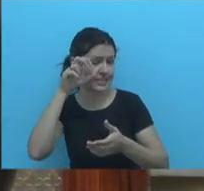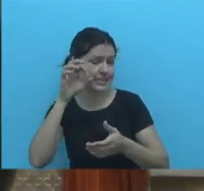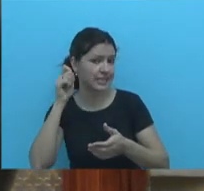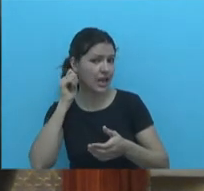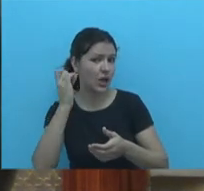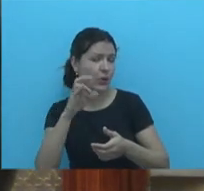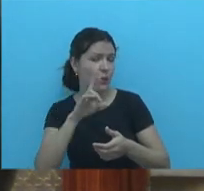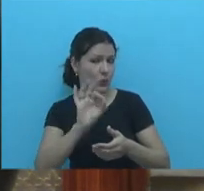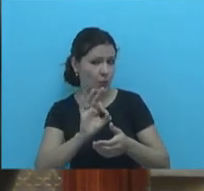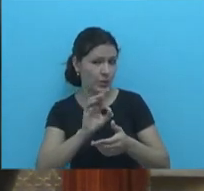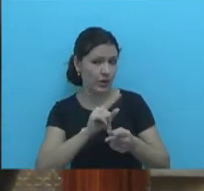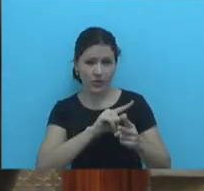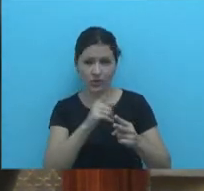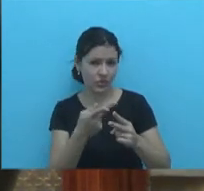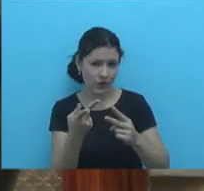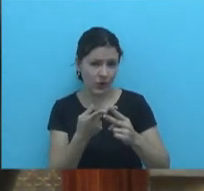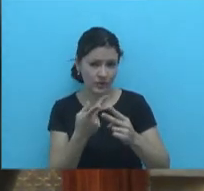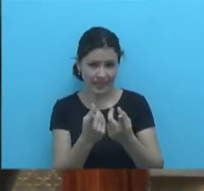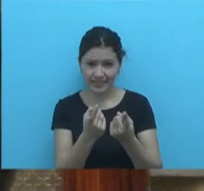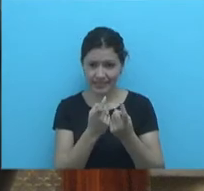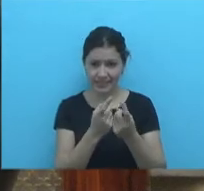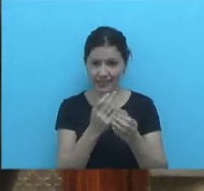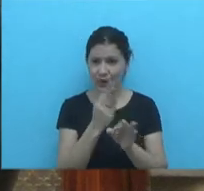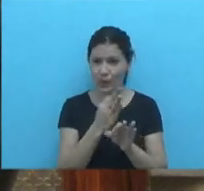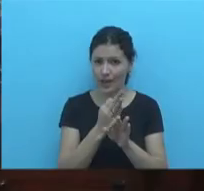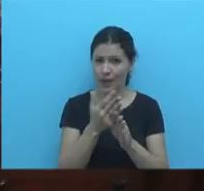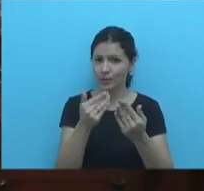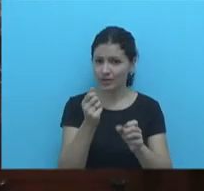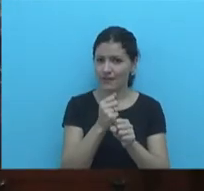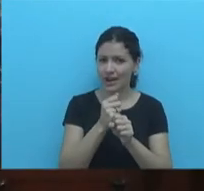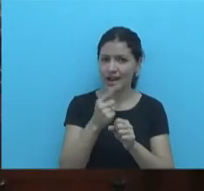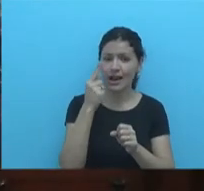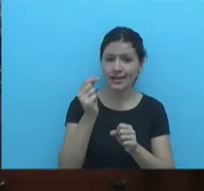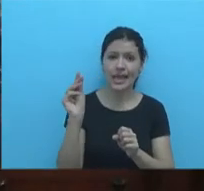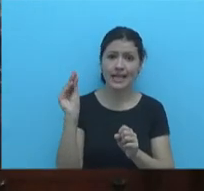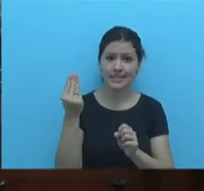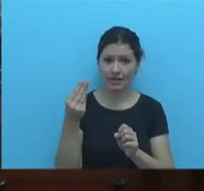¿o no? Entiendo. ¿Vale?